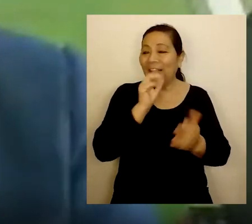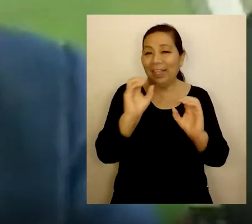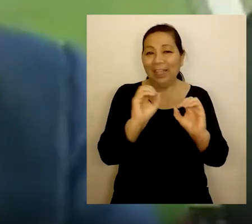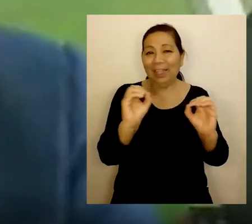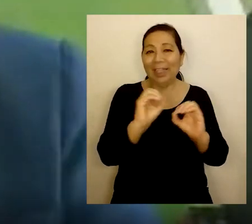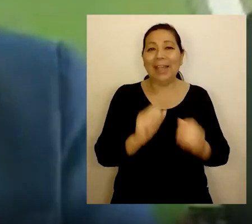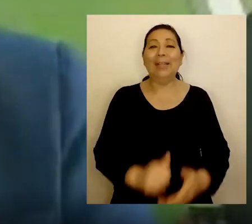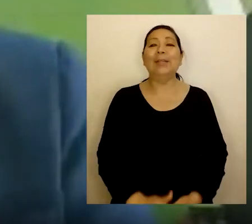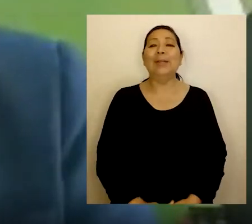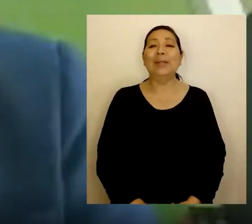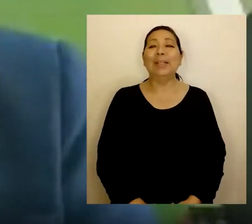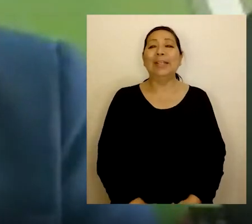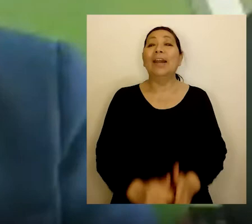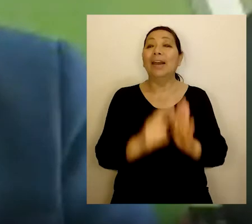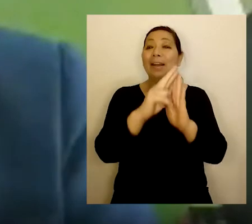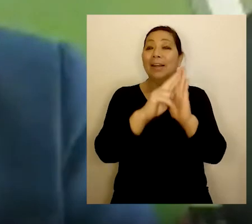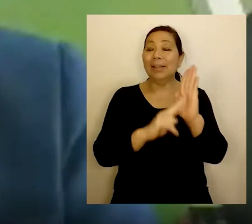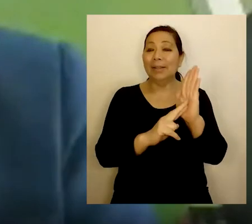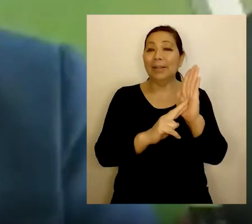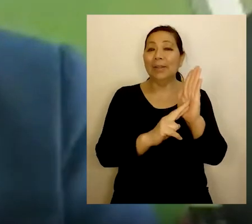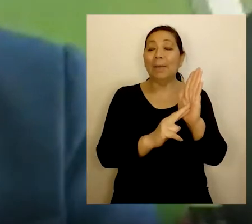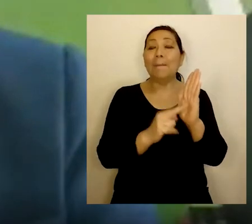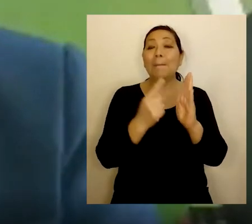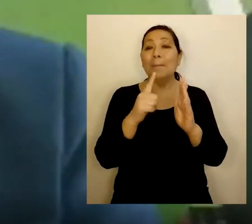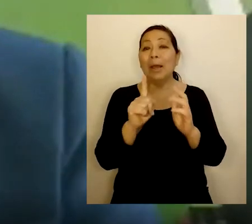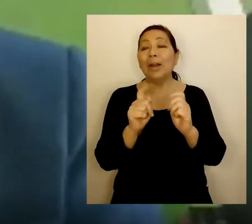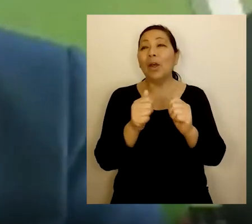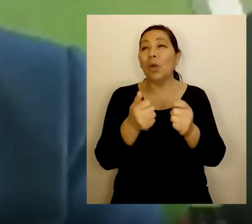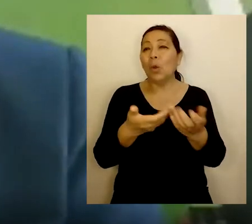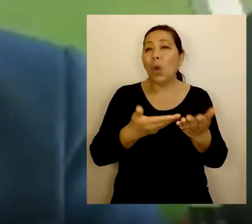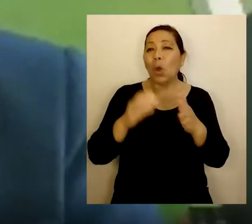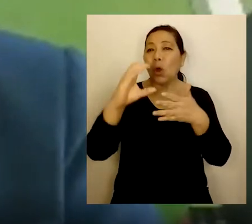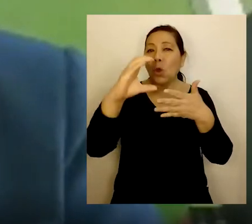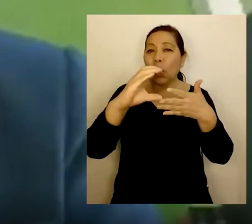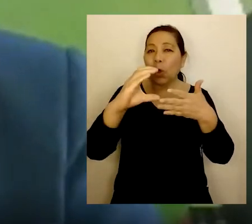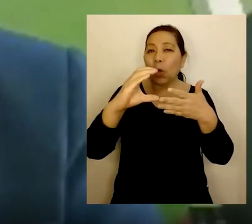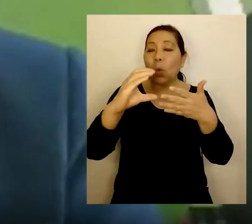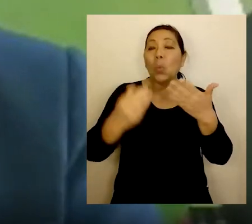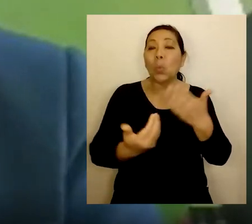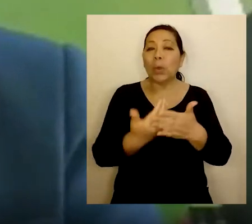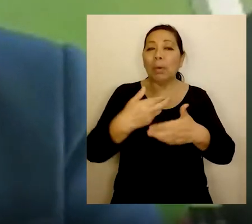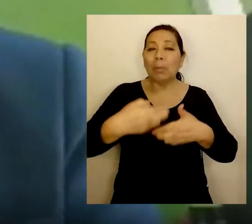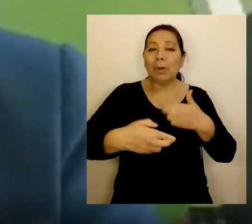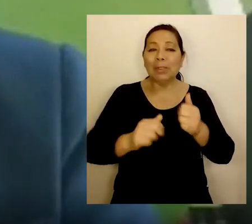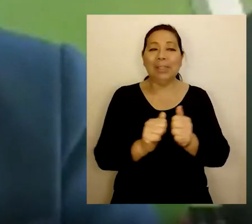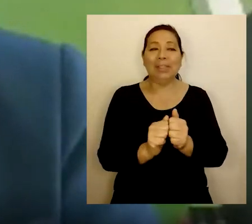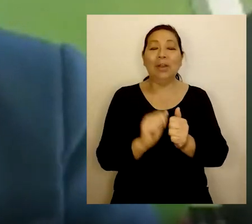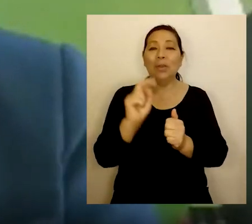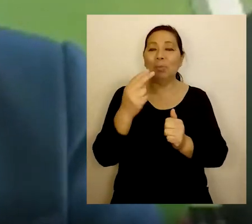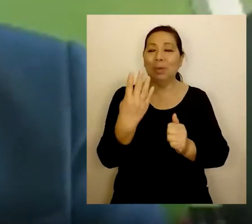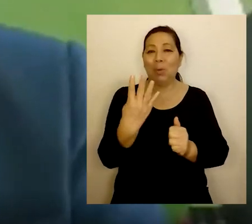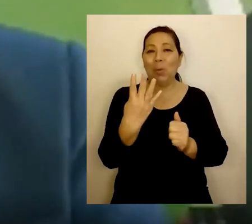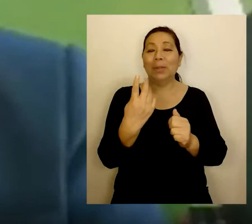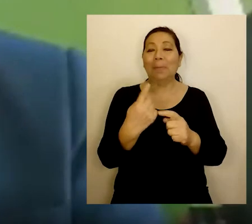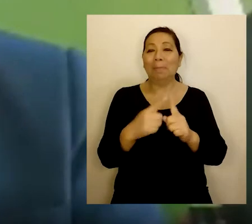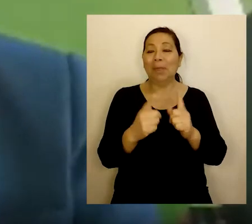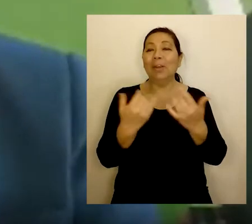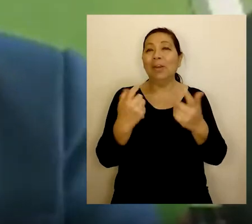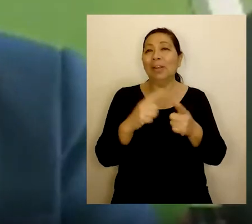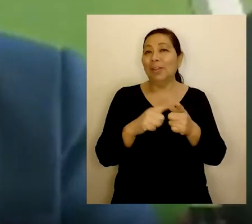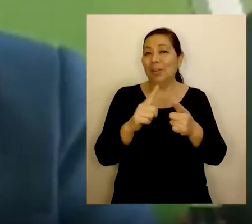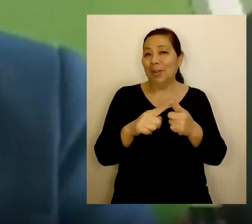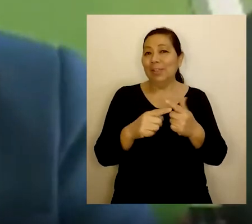directiva respecto a las reglas del desistimiento a la luz del código, nuevo Código Procesal del 2004.